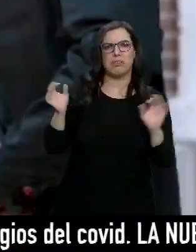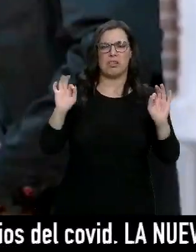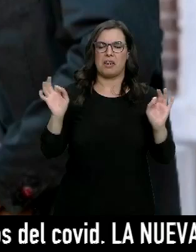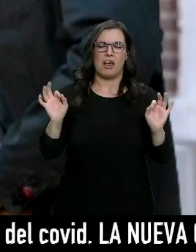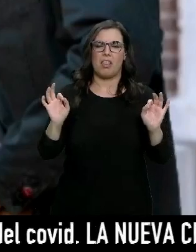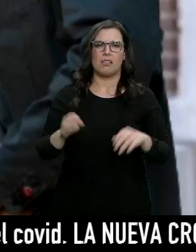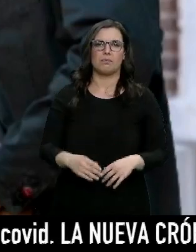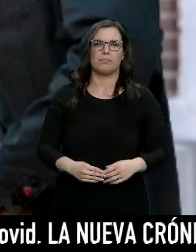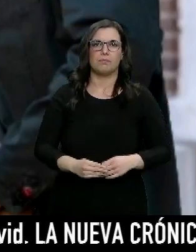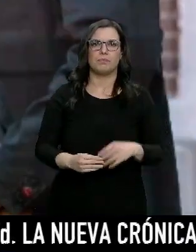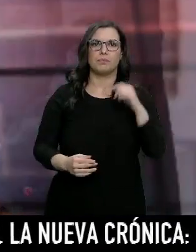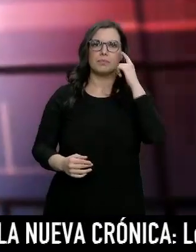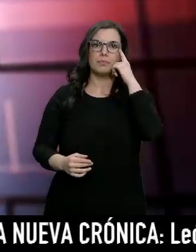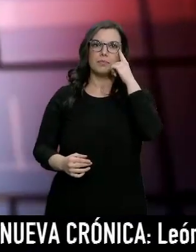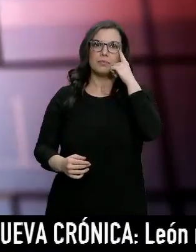él y Pablo Casado.